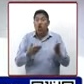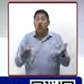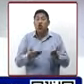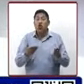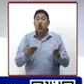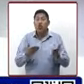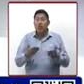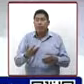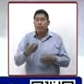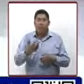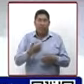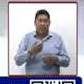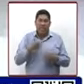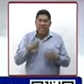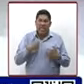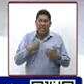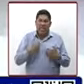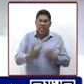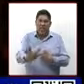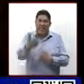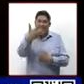encuentran bajo tres llaves.